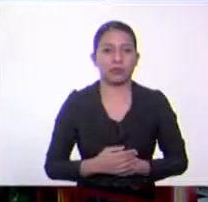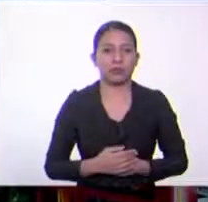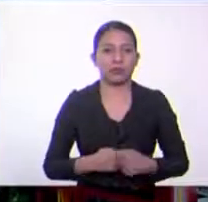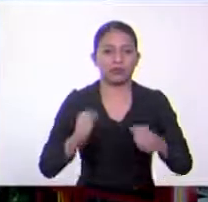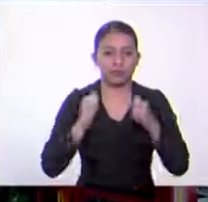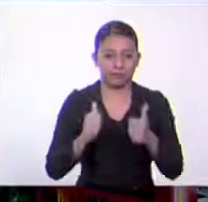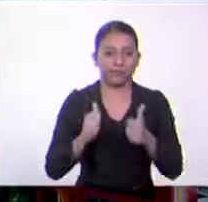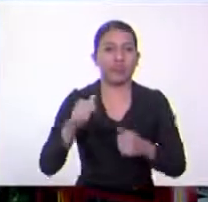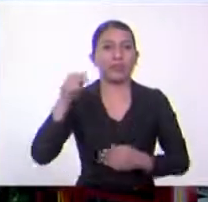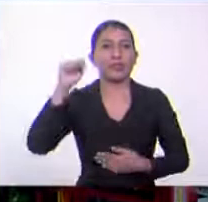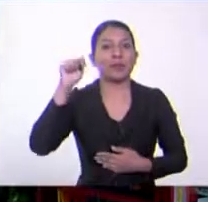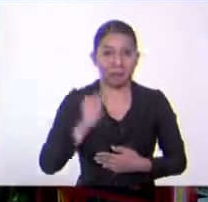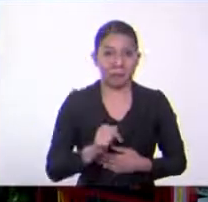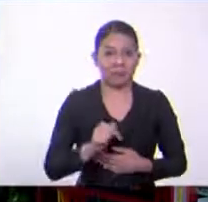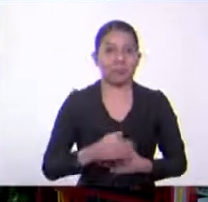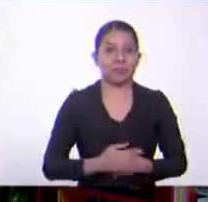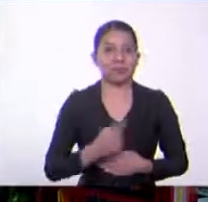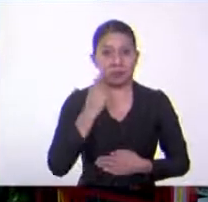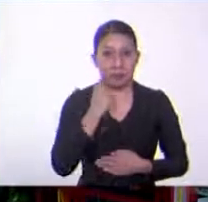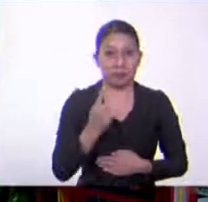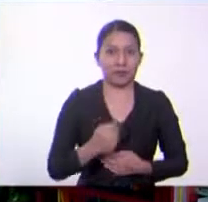Perfecto. Ahora vamos a